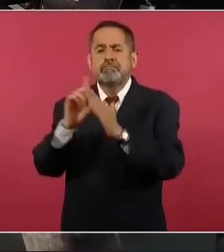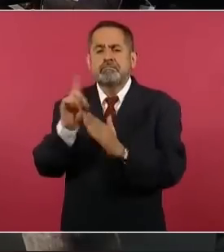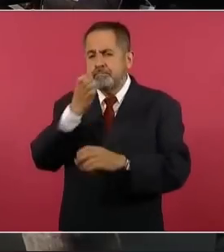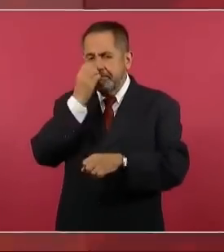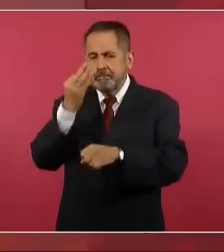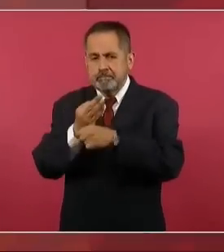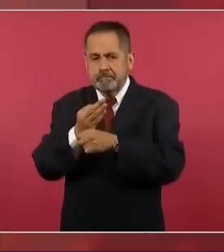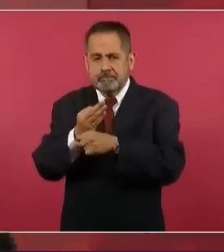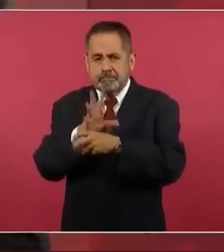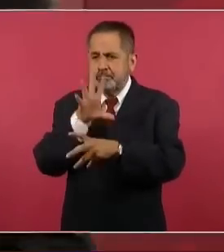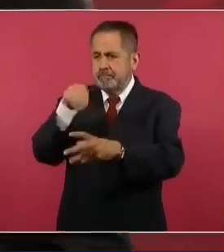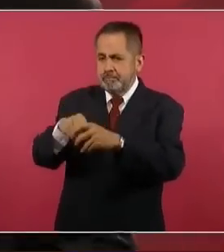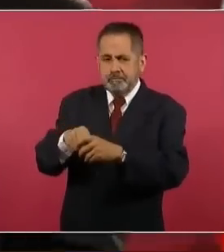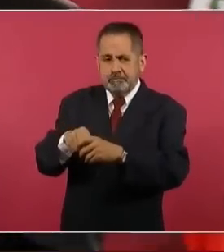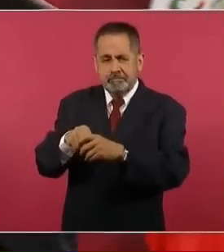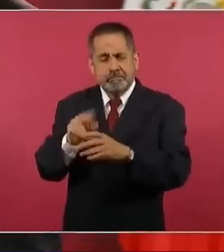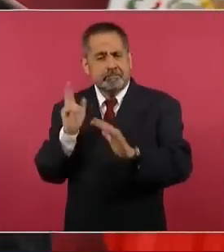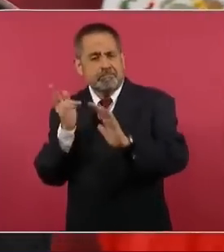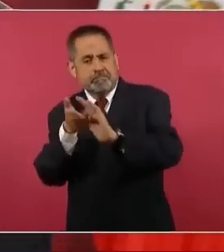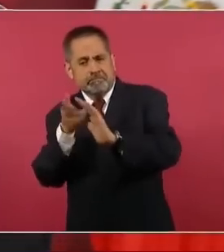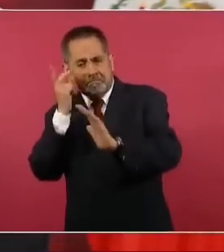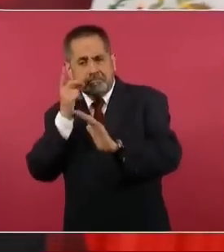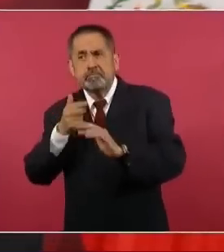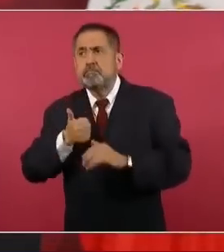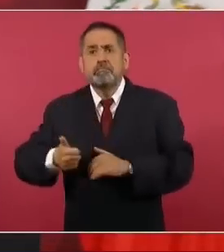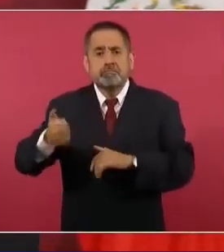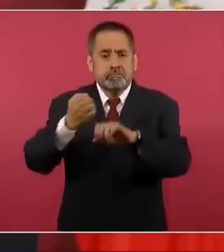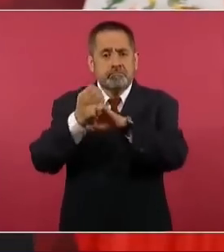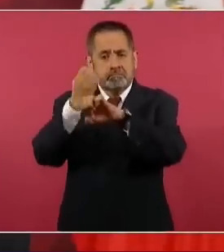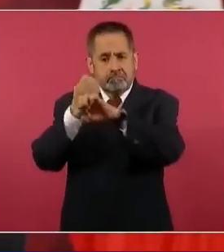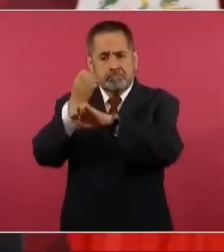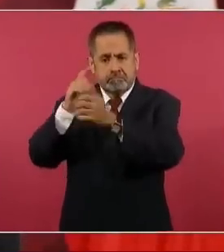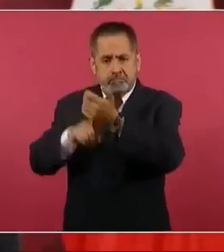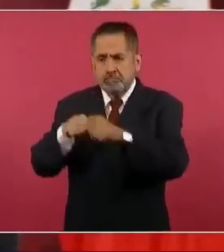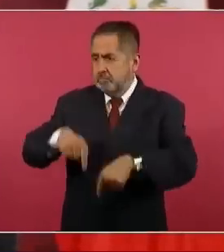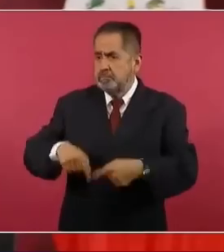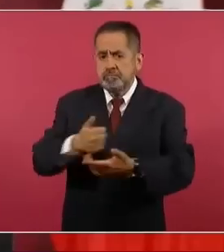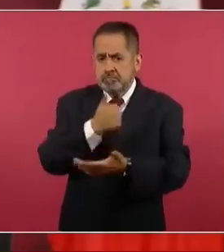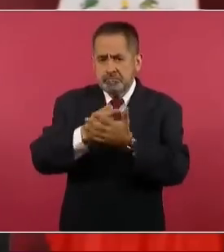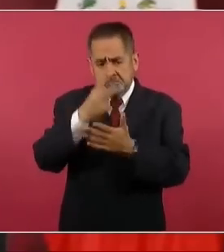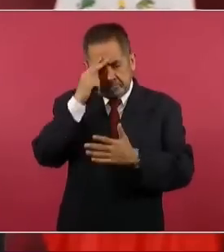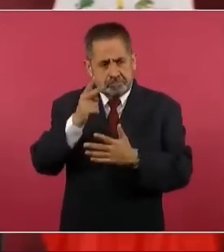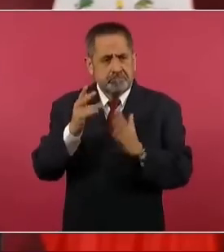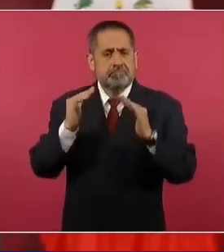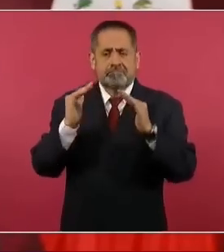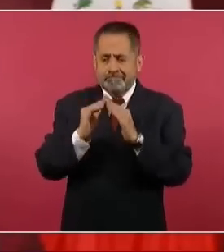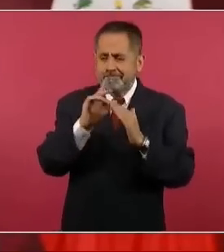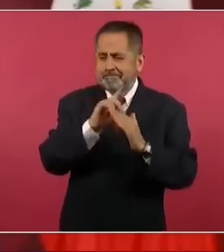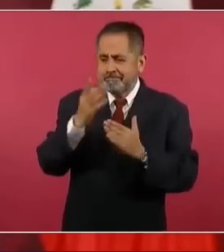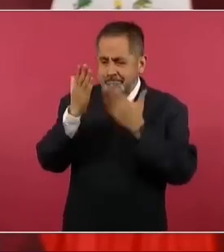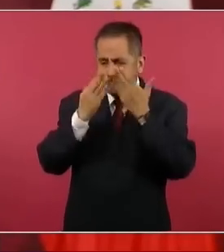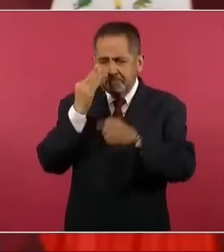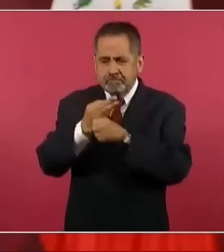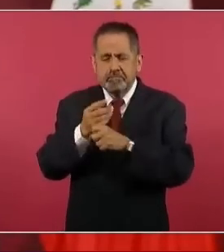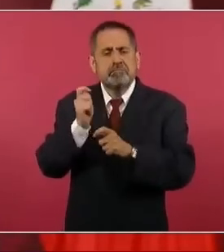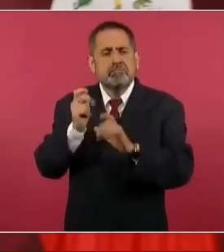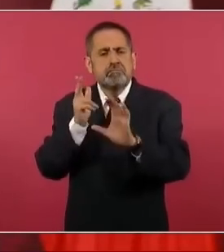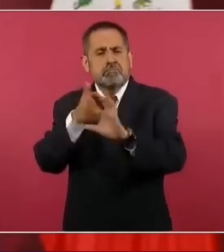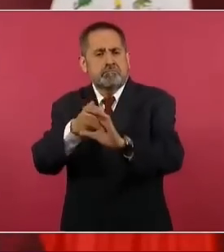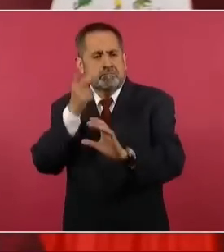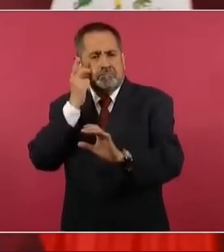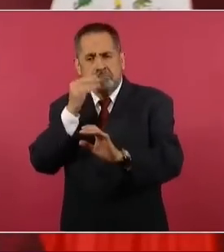¿no? Casas de estudiantes. En cada estado había una casa, aquí en la ciudad. Y becas.